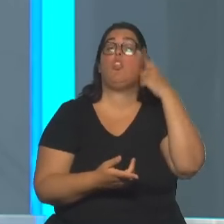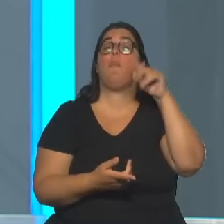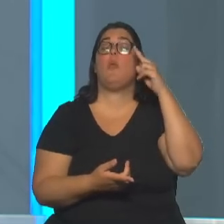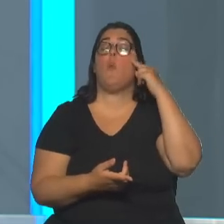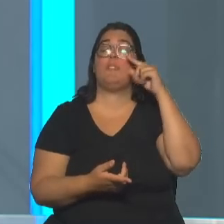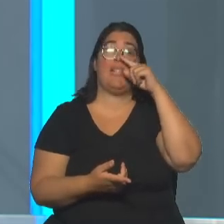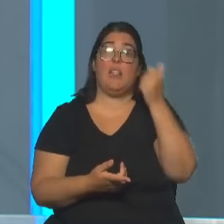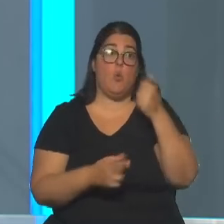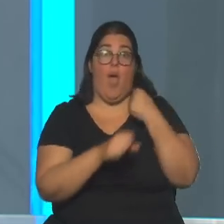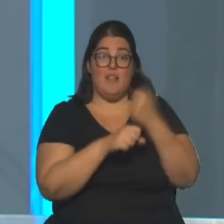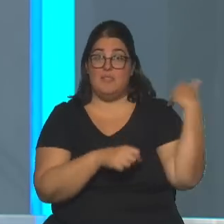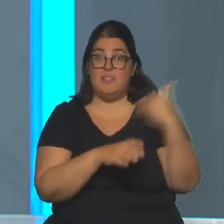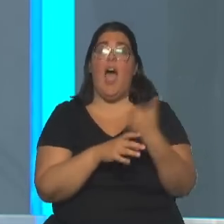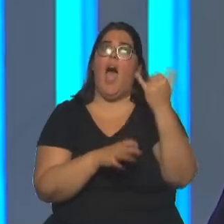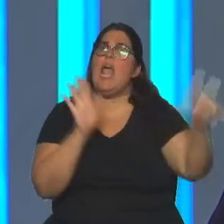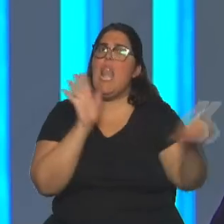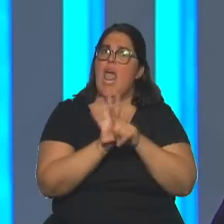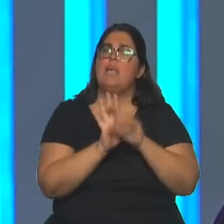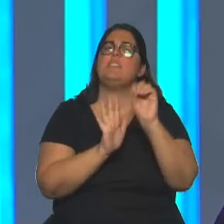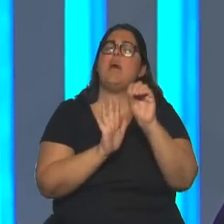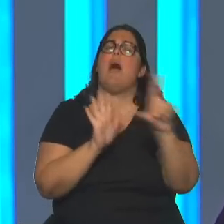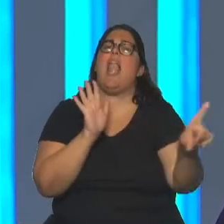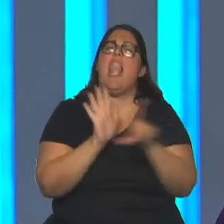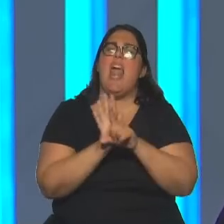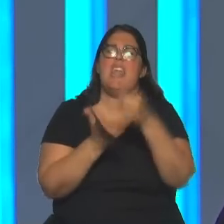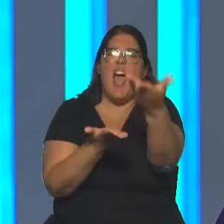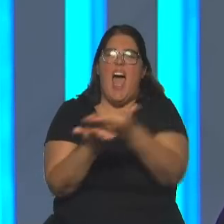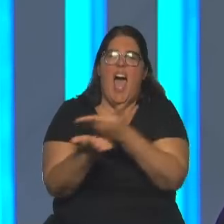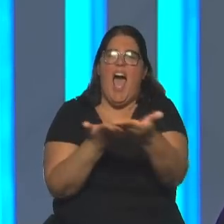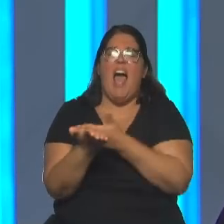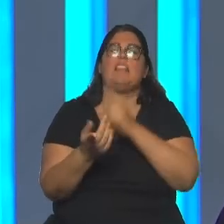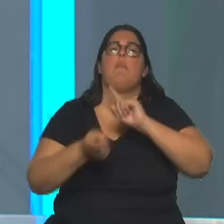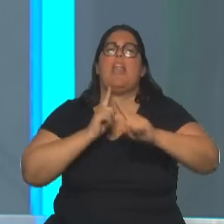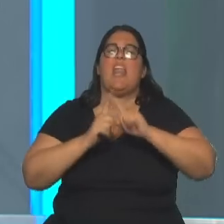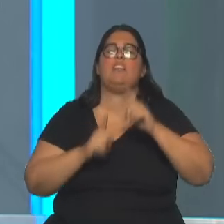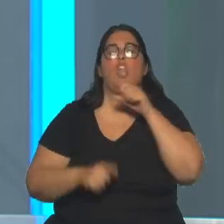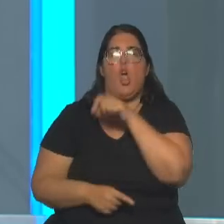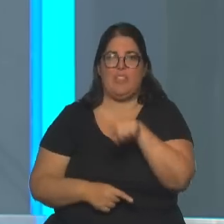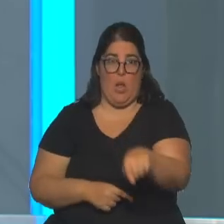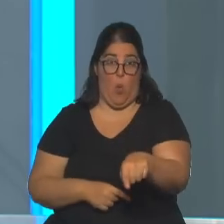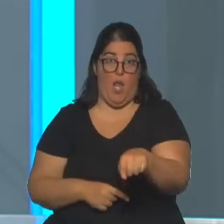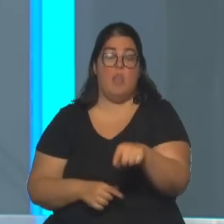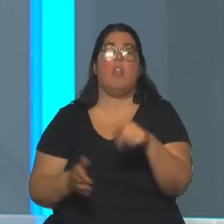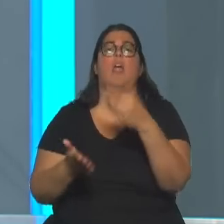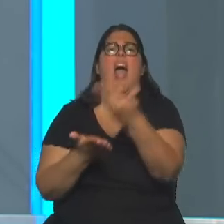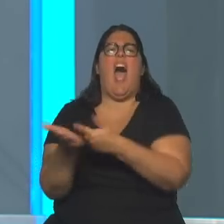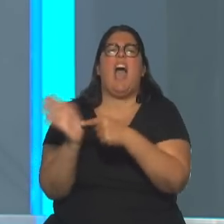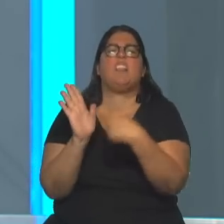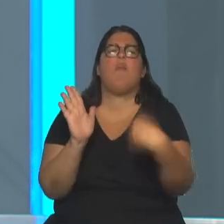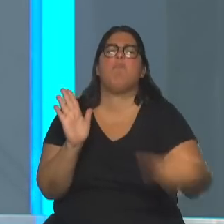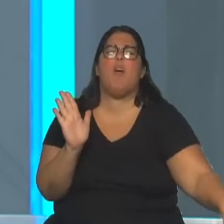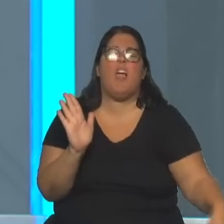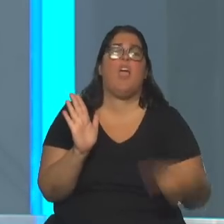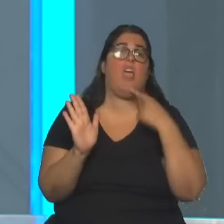1971 tiene aprobado una ley que se llama el Acta para las Relaciones con Taiwán, según la cual Washington